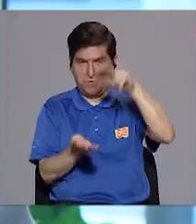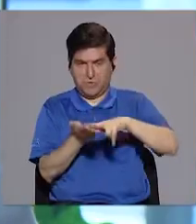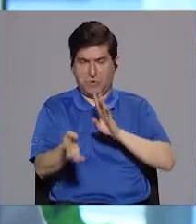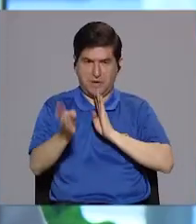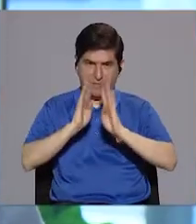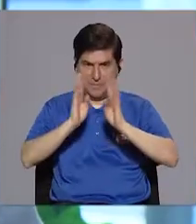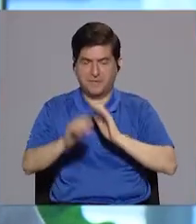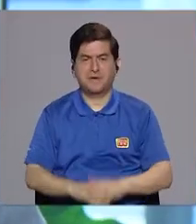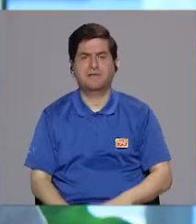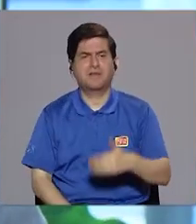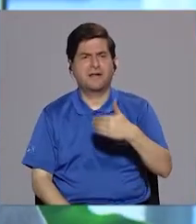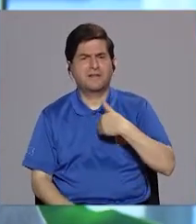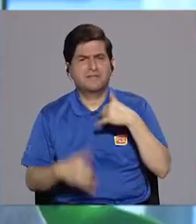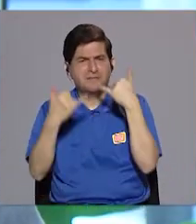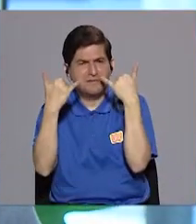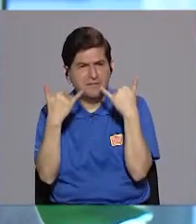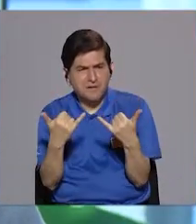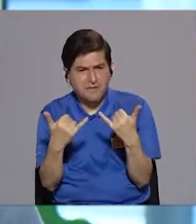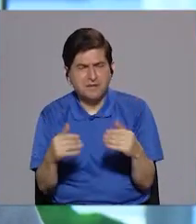porque tiene más